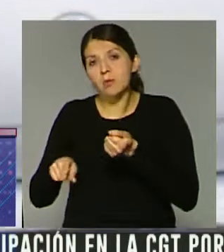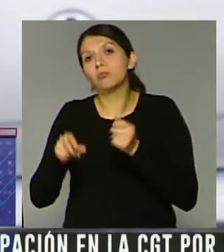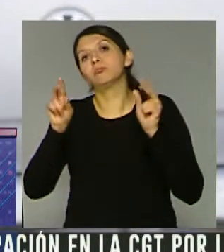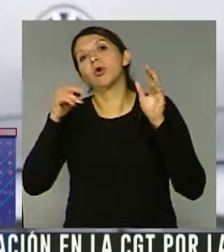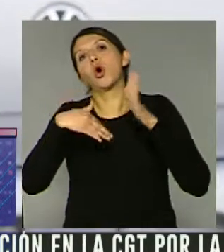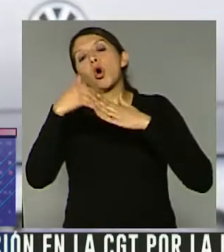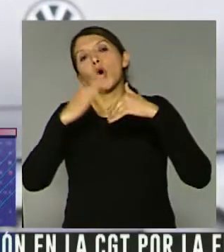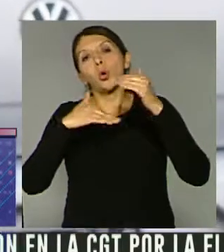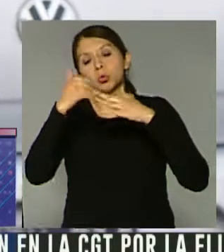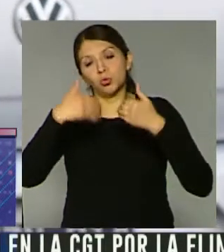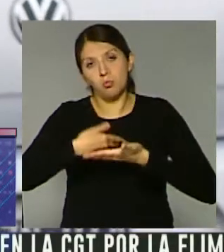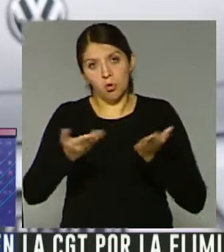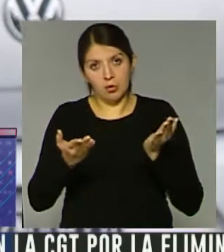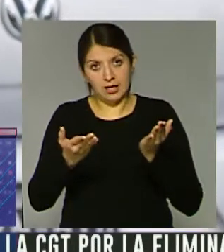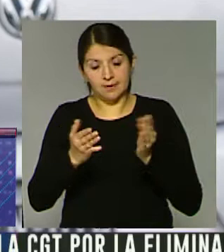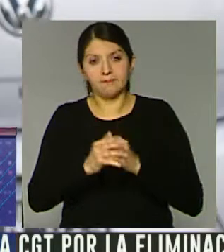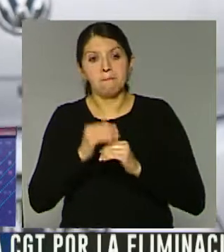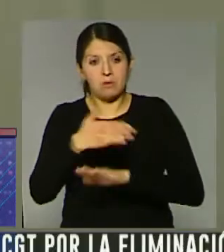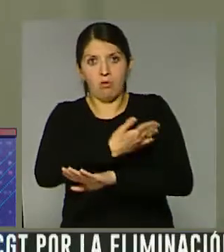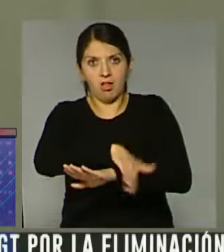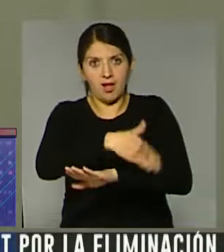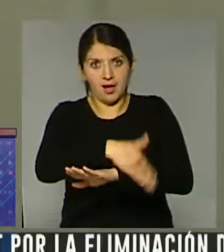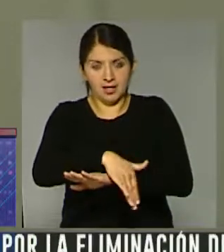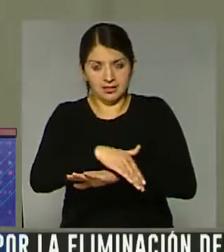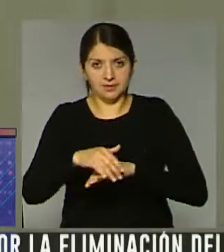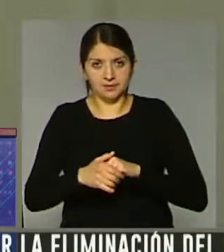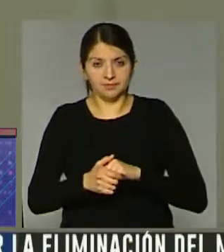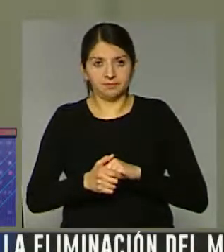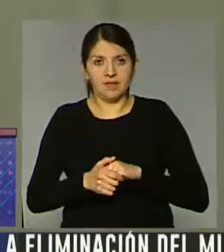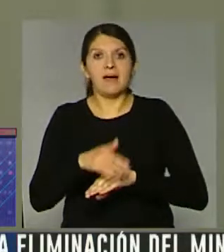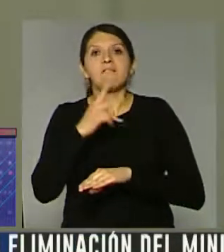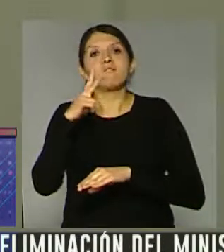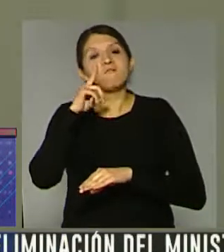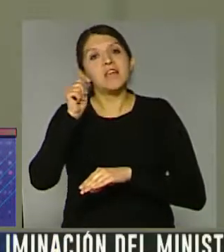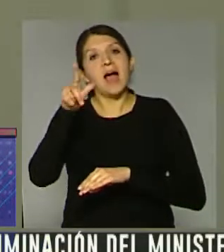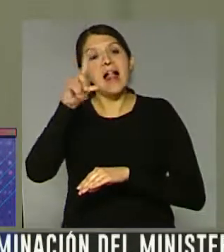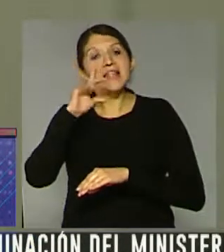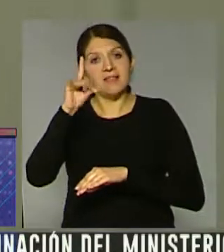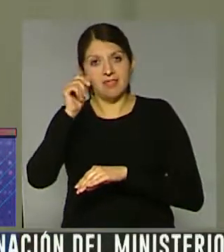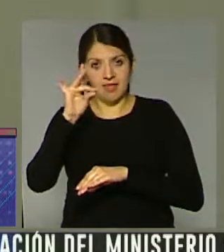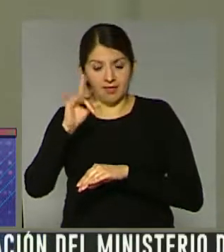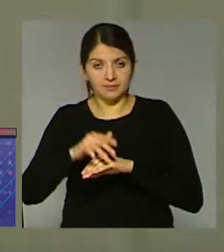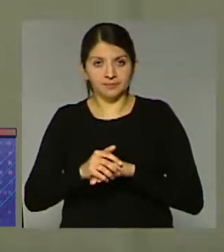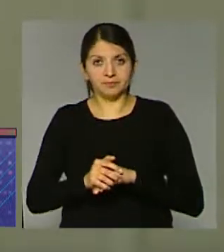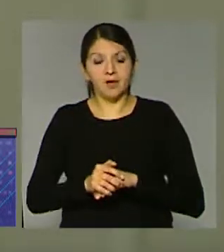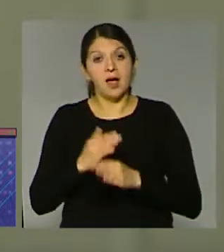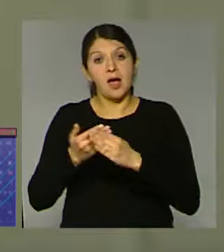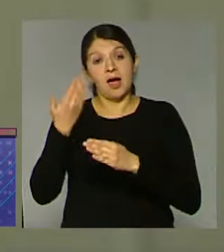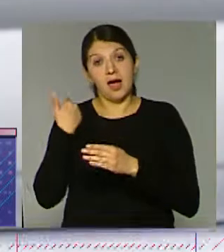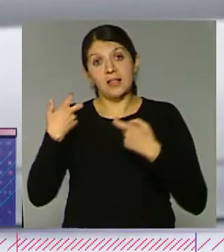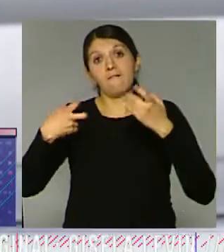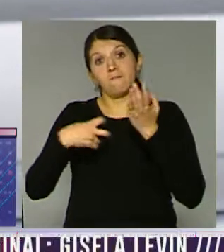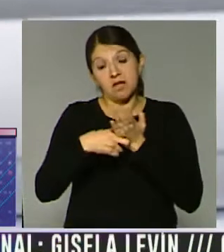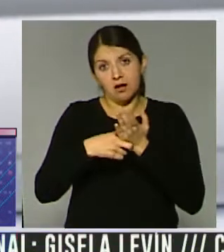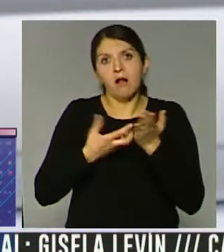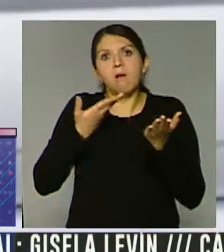conocida como causa Vialidad. Esto lo decidió el juez federal Julián Ercolini. El fiscal Luciani había pedido una extensa lista de